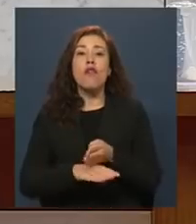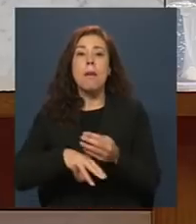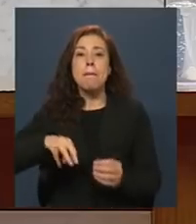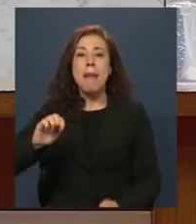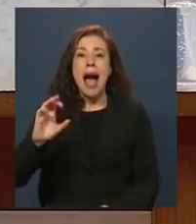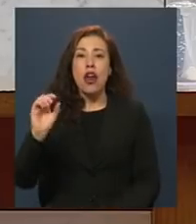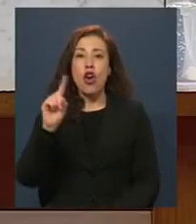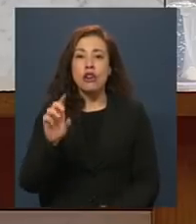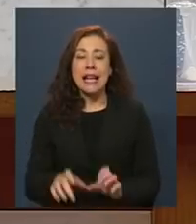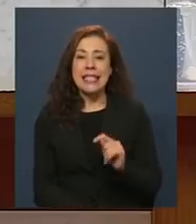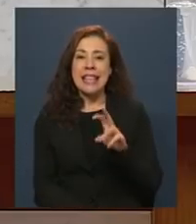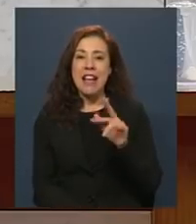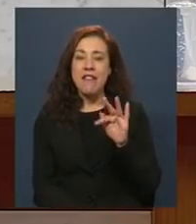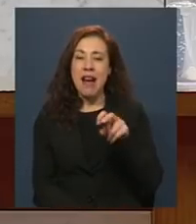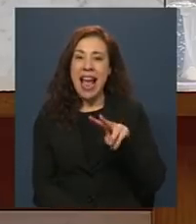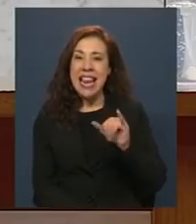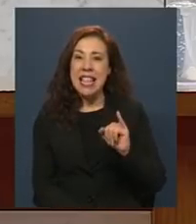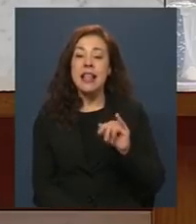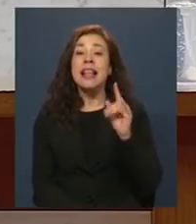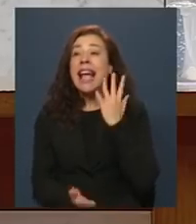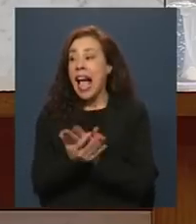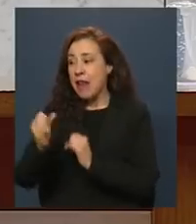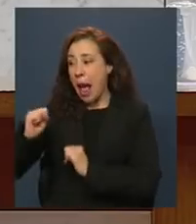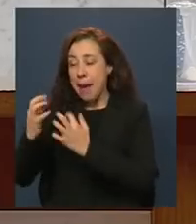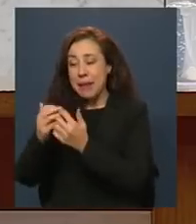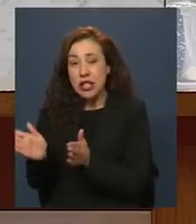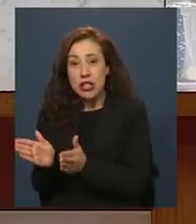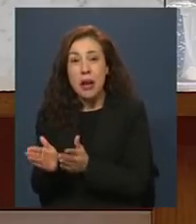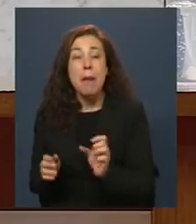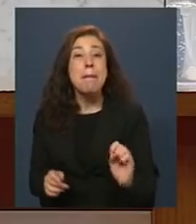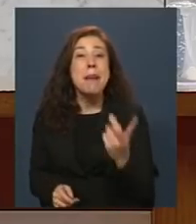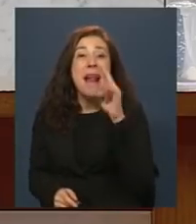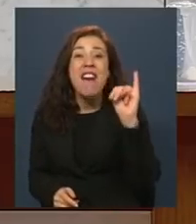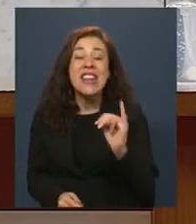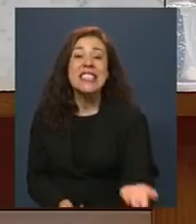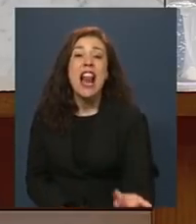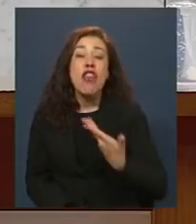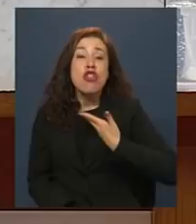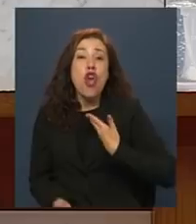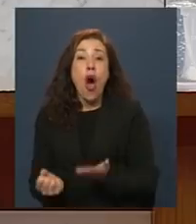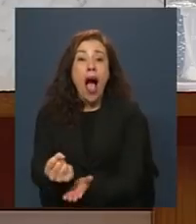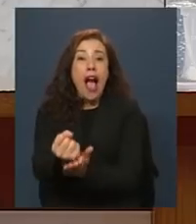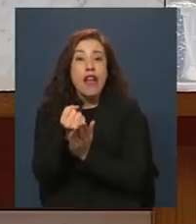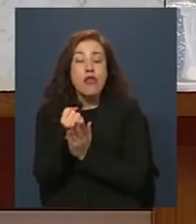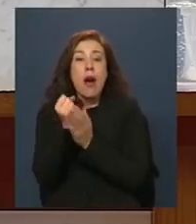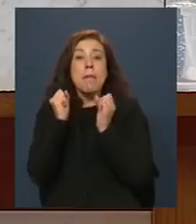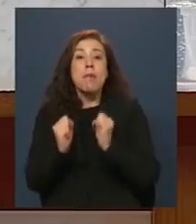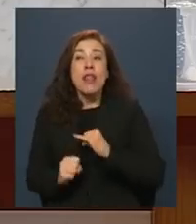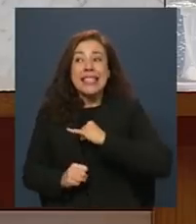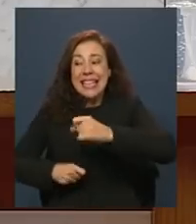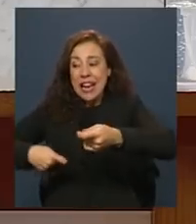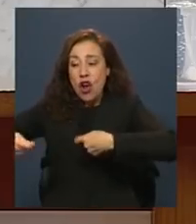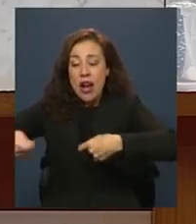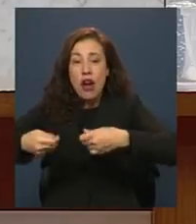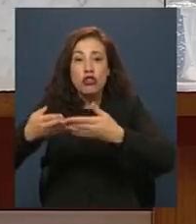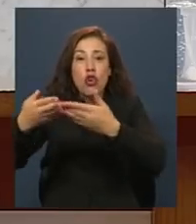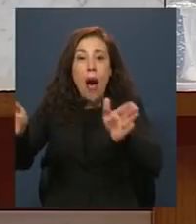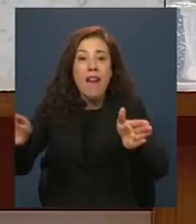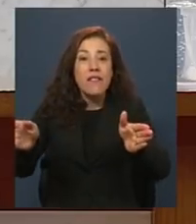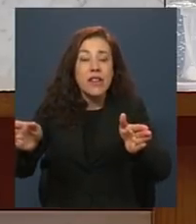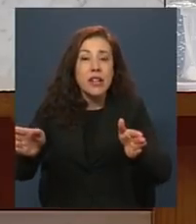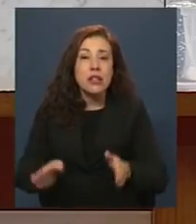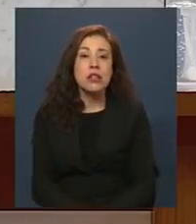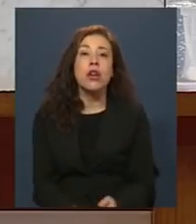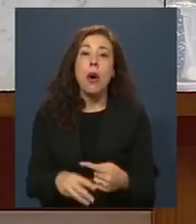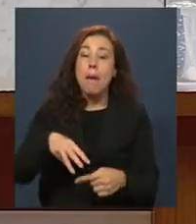Stephanie, 2 microempresarios que también recibían por primera vez auxilio para mantener sus negocios abiertos y, en el